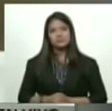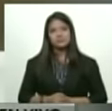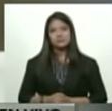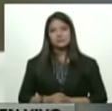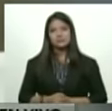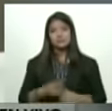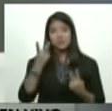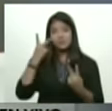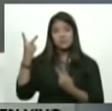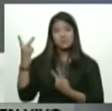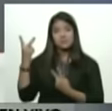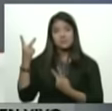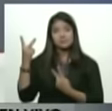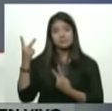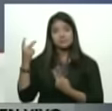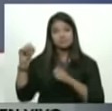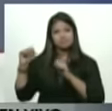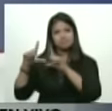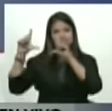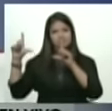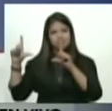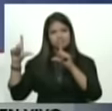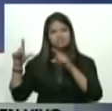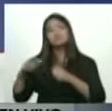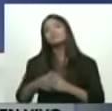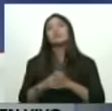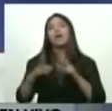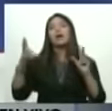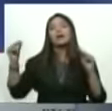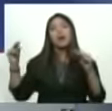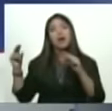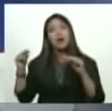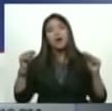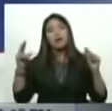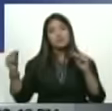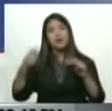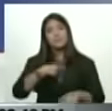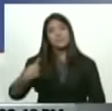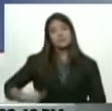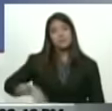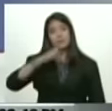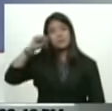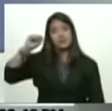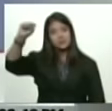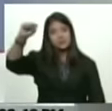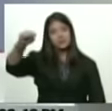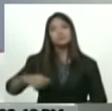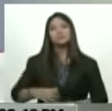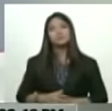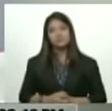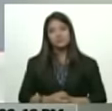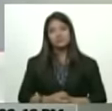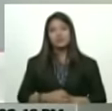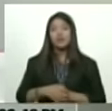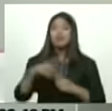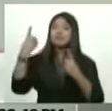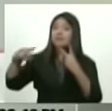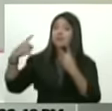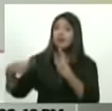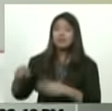Vemos a través de las pantallas de Venezolana de Televisión pues el diálogo que sostiene el primer mandatario nacional Nicolás Maduro con